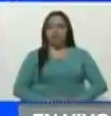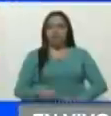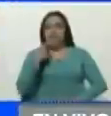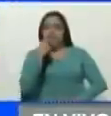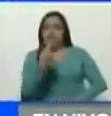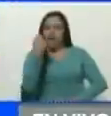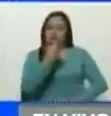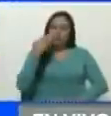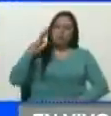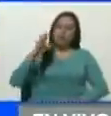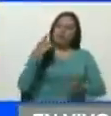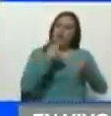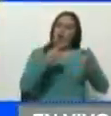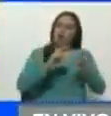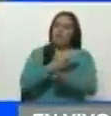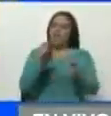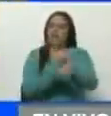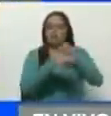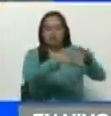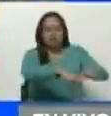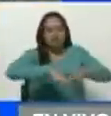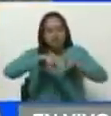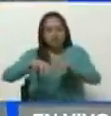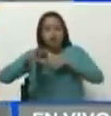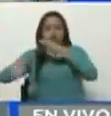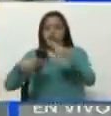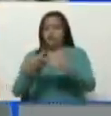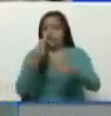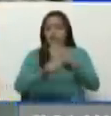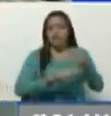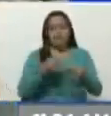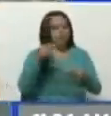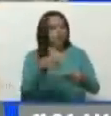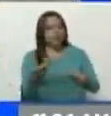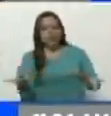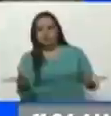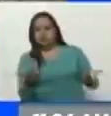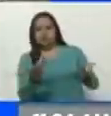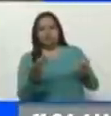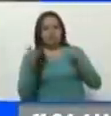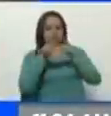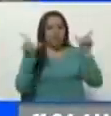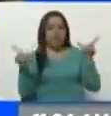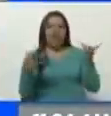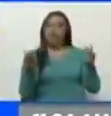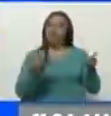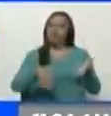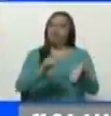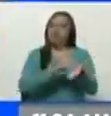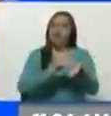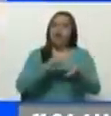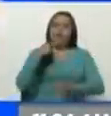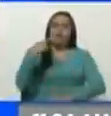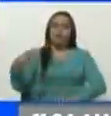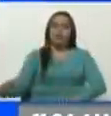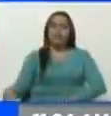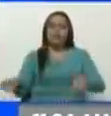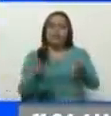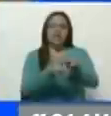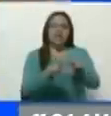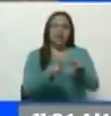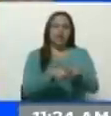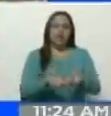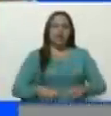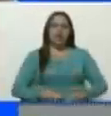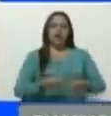cosas, prometían una reforma agraria que nunca se terminó. Eso es maravilloso. Muchas veces la política es como el cuento del gallo pelón. Vamos